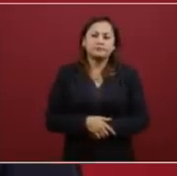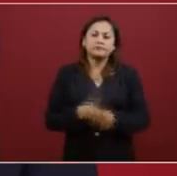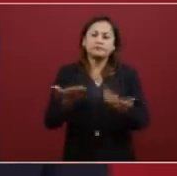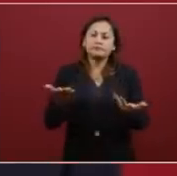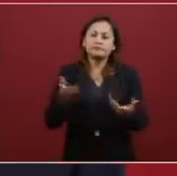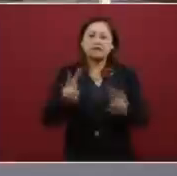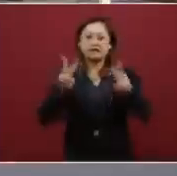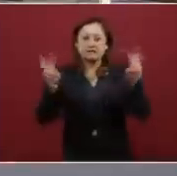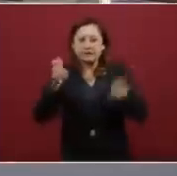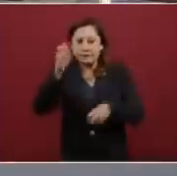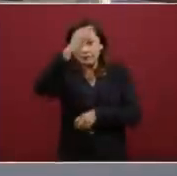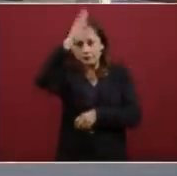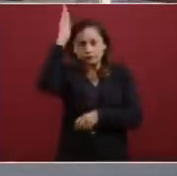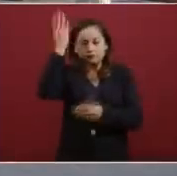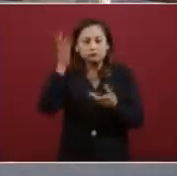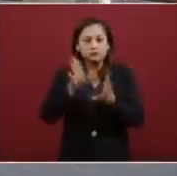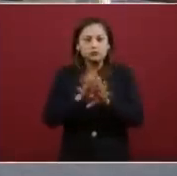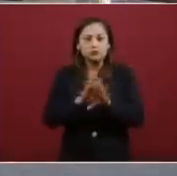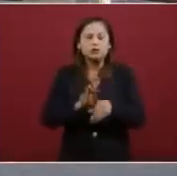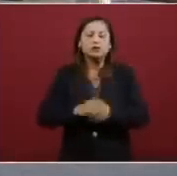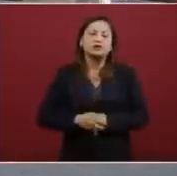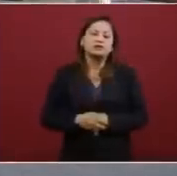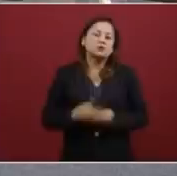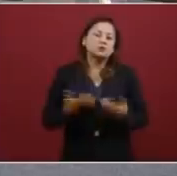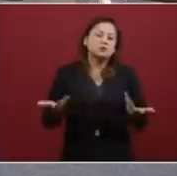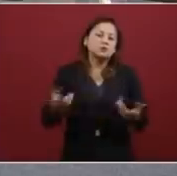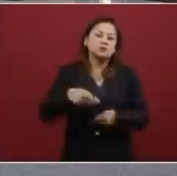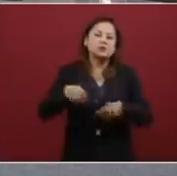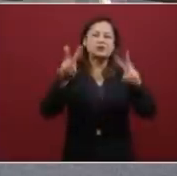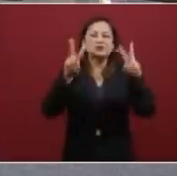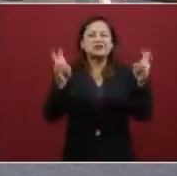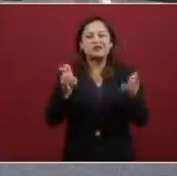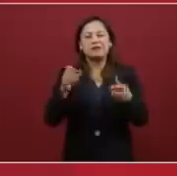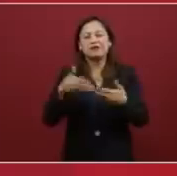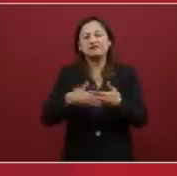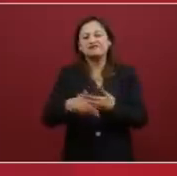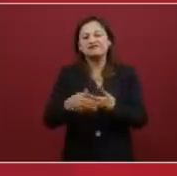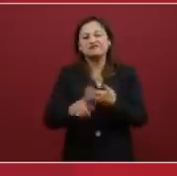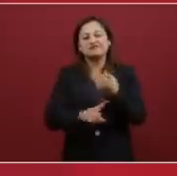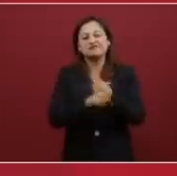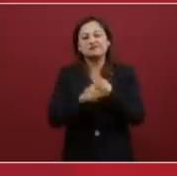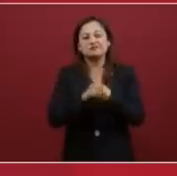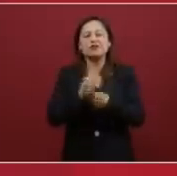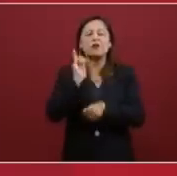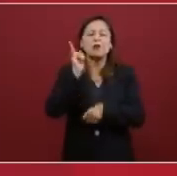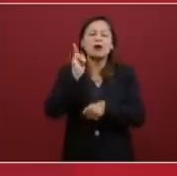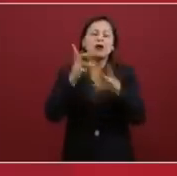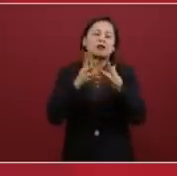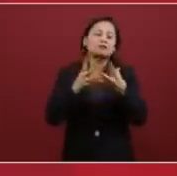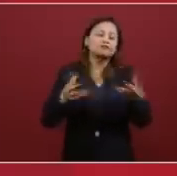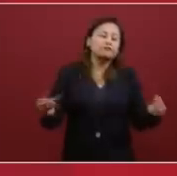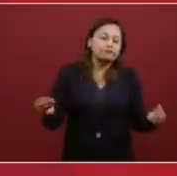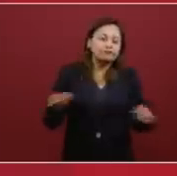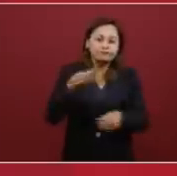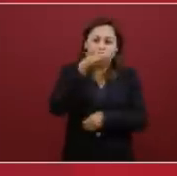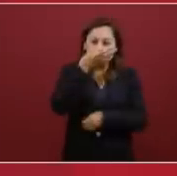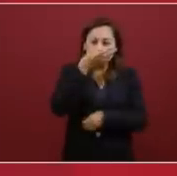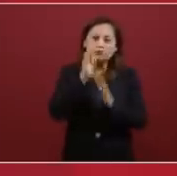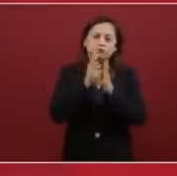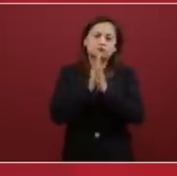que ojalá y se resuelva pronto el problema, que